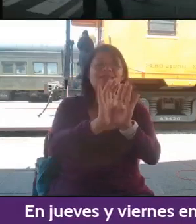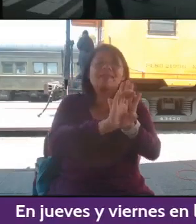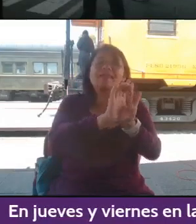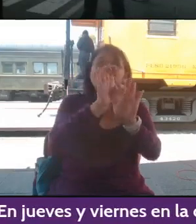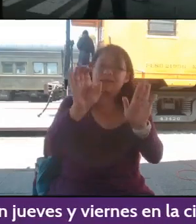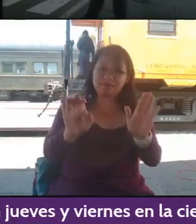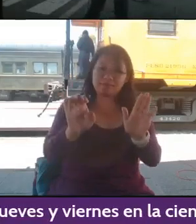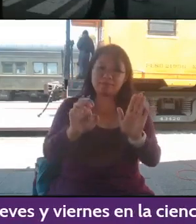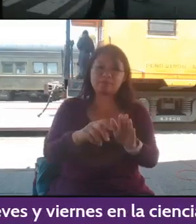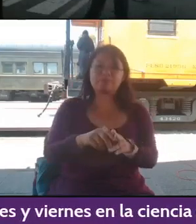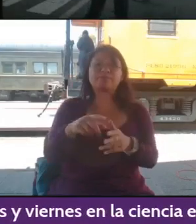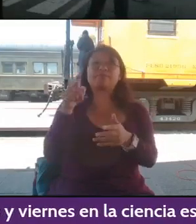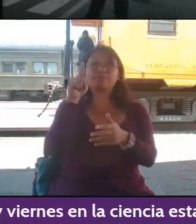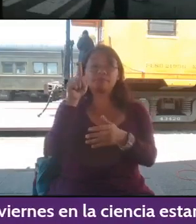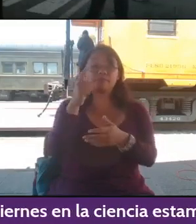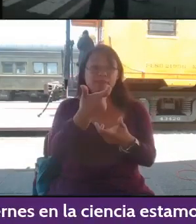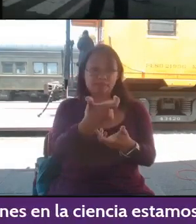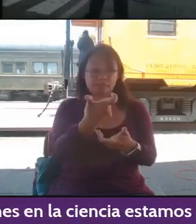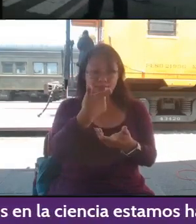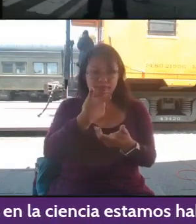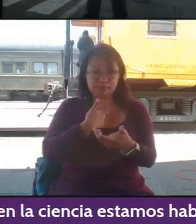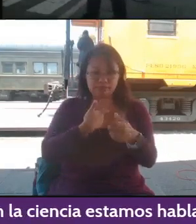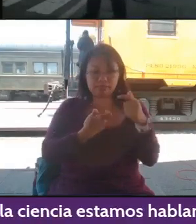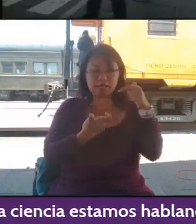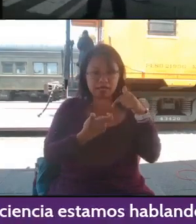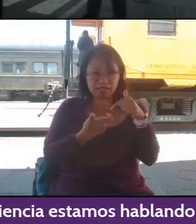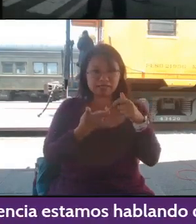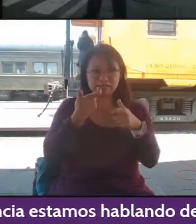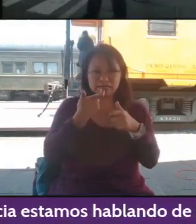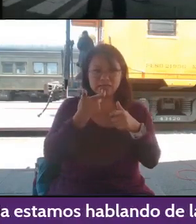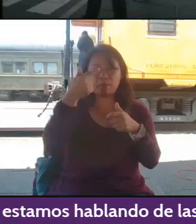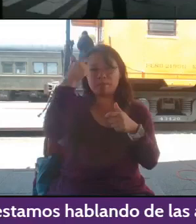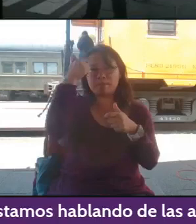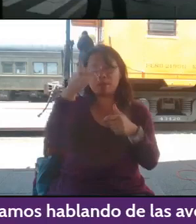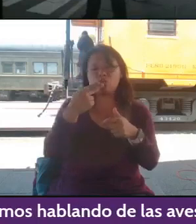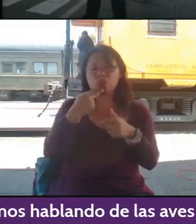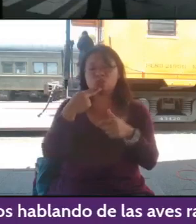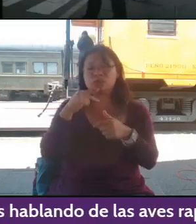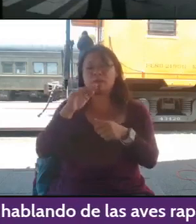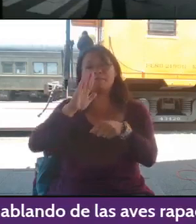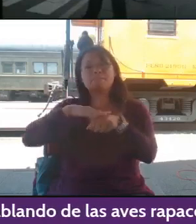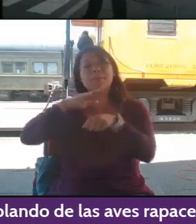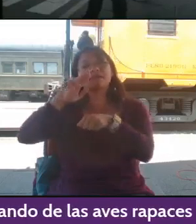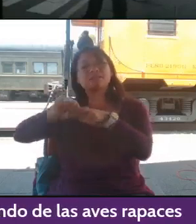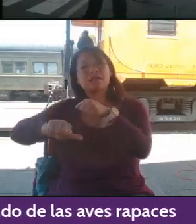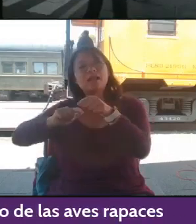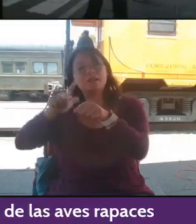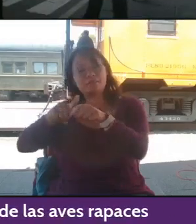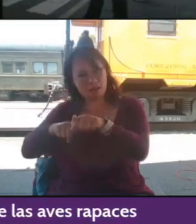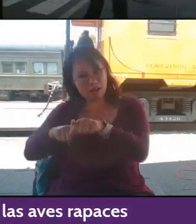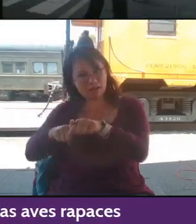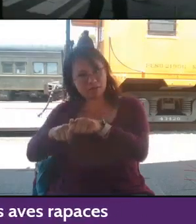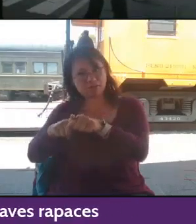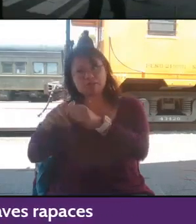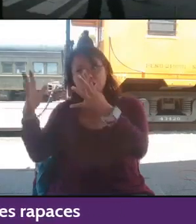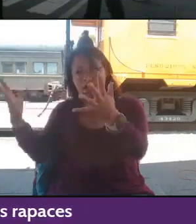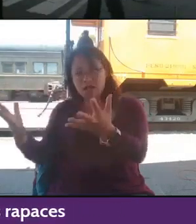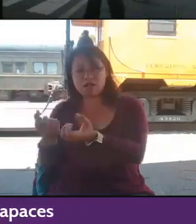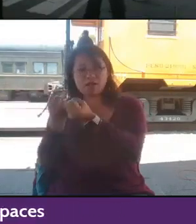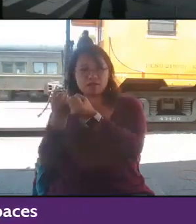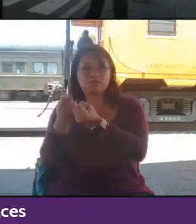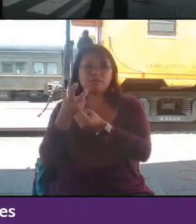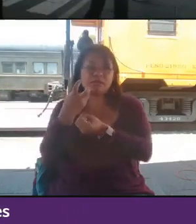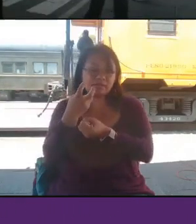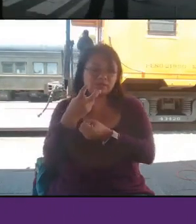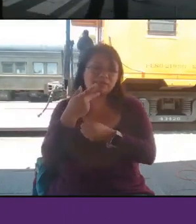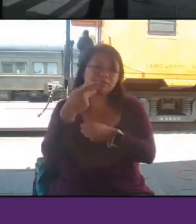ingrese podría funcionar para más rescate de animales, etcétera, y así es como en muchos casos funciona la venta legal de vida silvestre. Pero ahí es